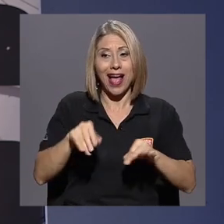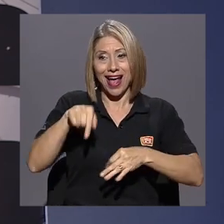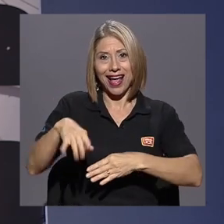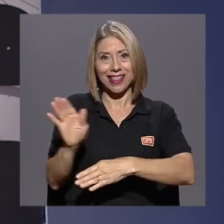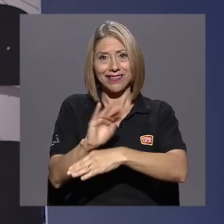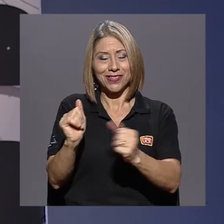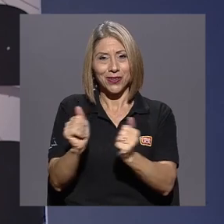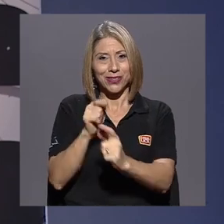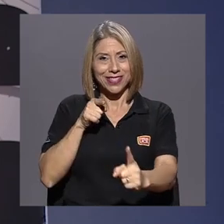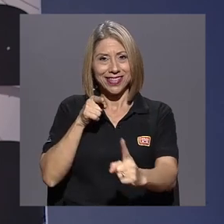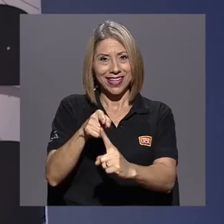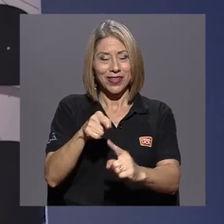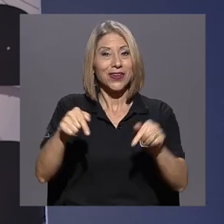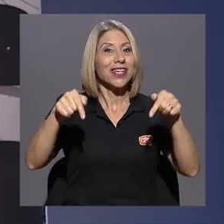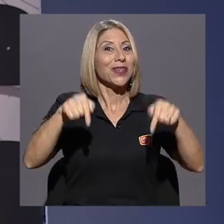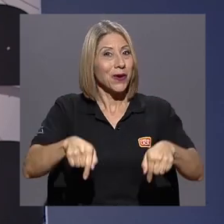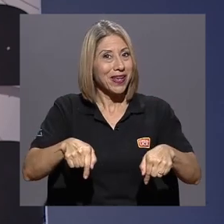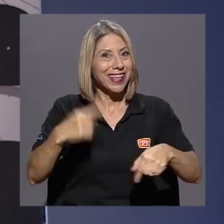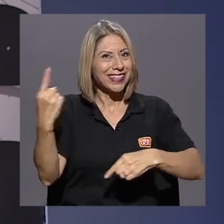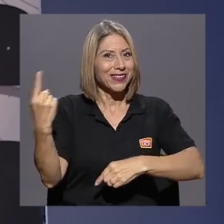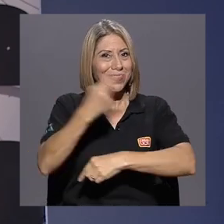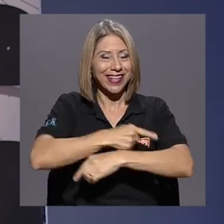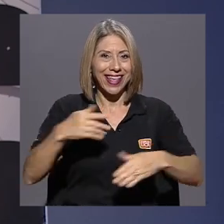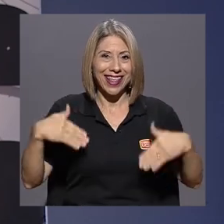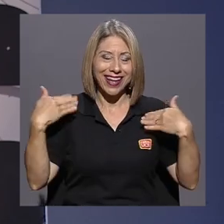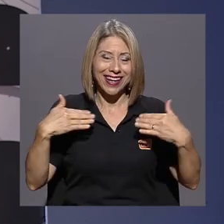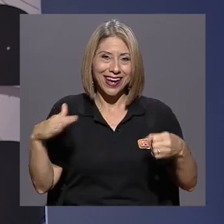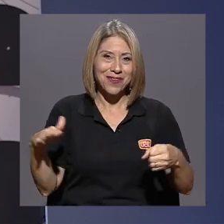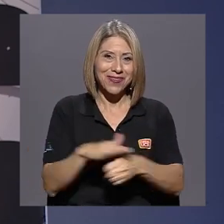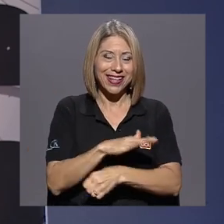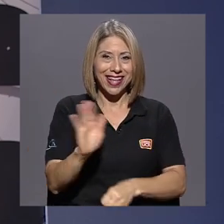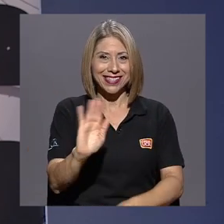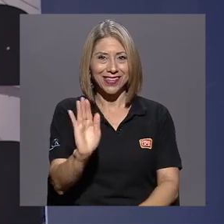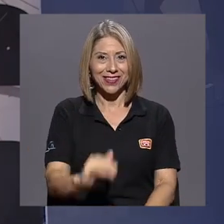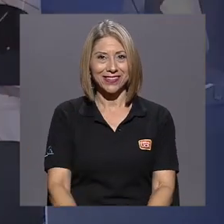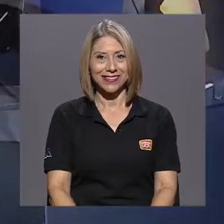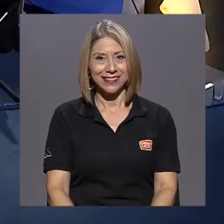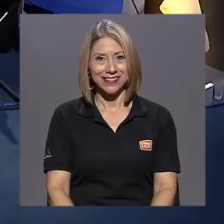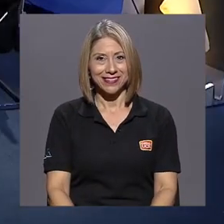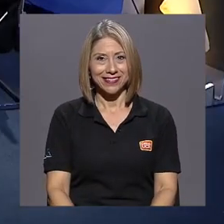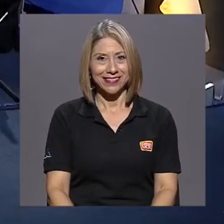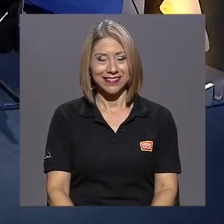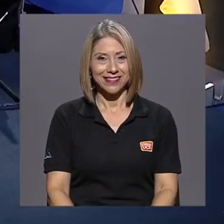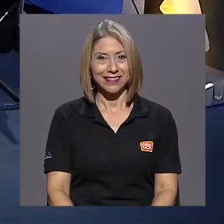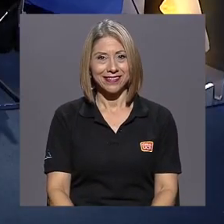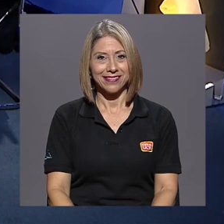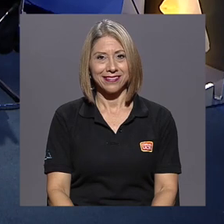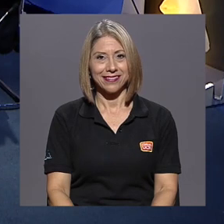televisión con sentido, y hoy ha sido un día de alegría completa. Hasta luego.